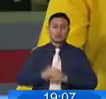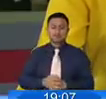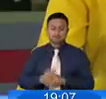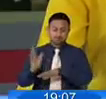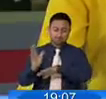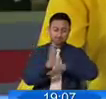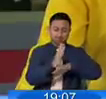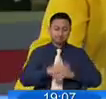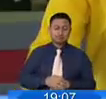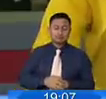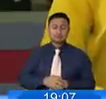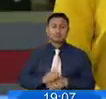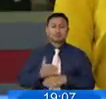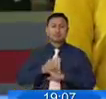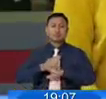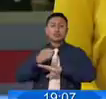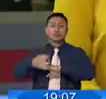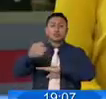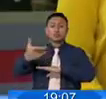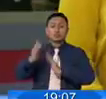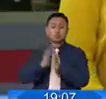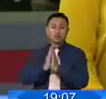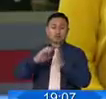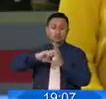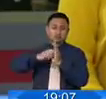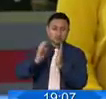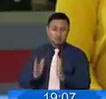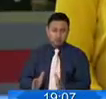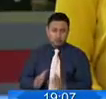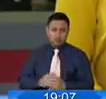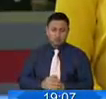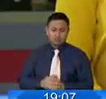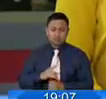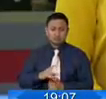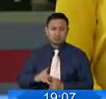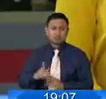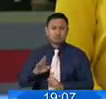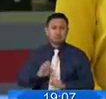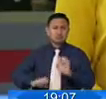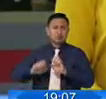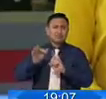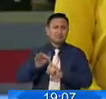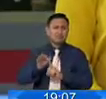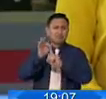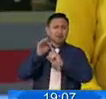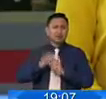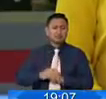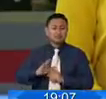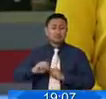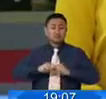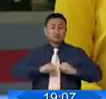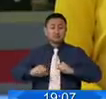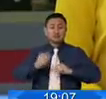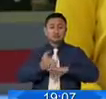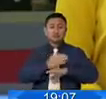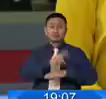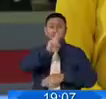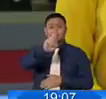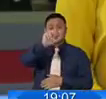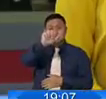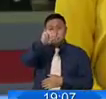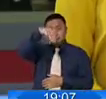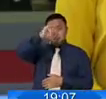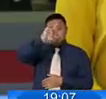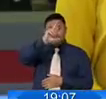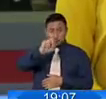contamos que la Defensoría del Pueblo solicitará a la Contraloría General del Estado un examen especial a la gestión desempeñada por Ramiro